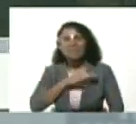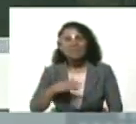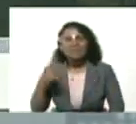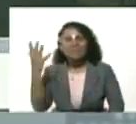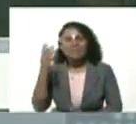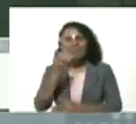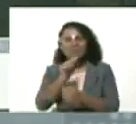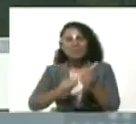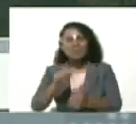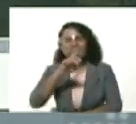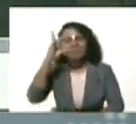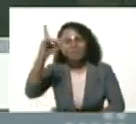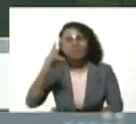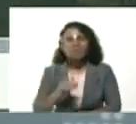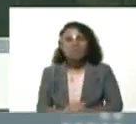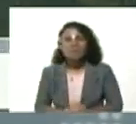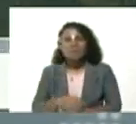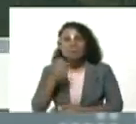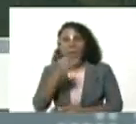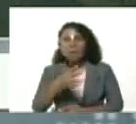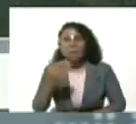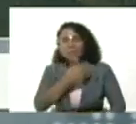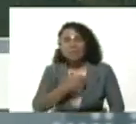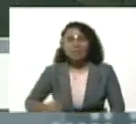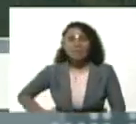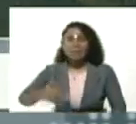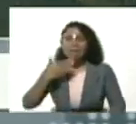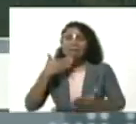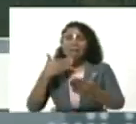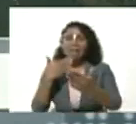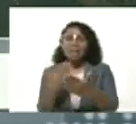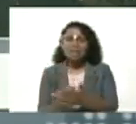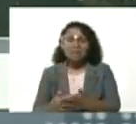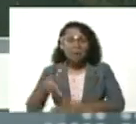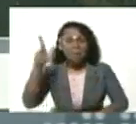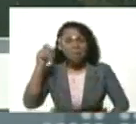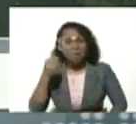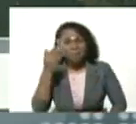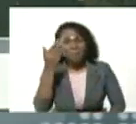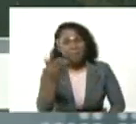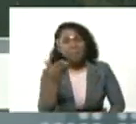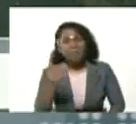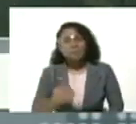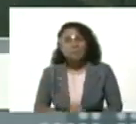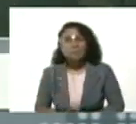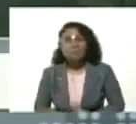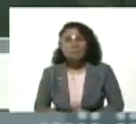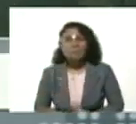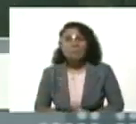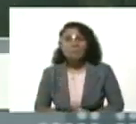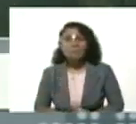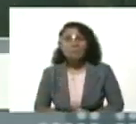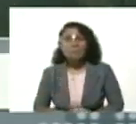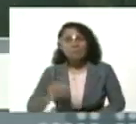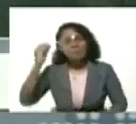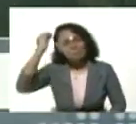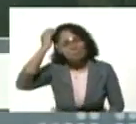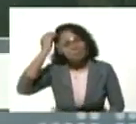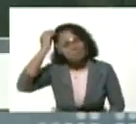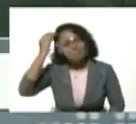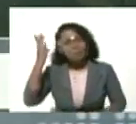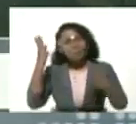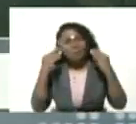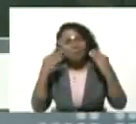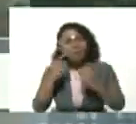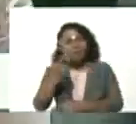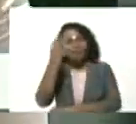favor. Bueno, presidente, muchísimas gracias. Uno, escuchándolo a usted y pensando en la experiencia que